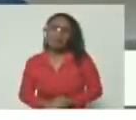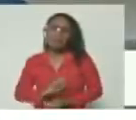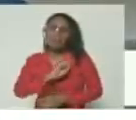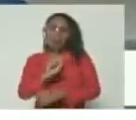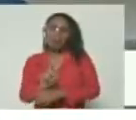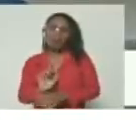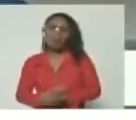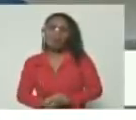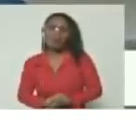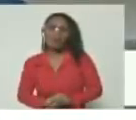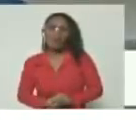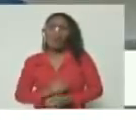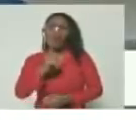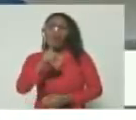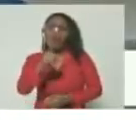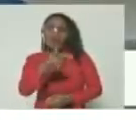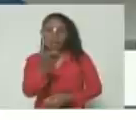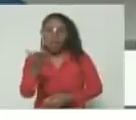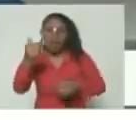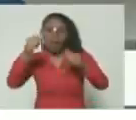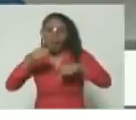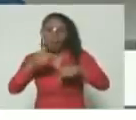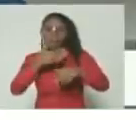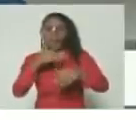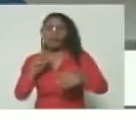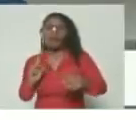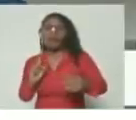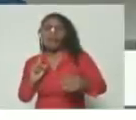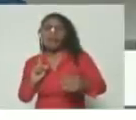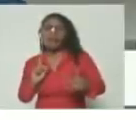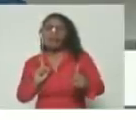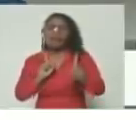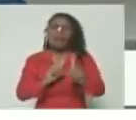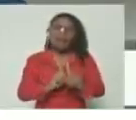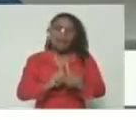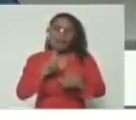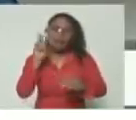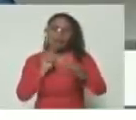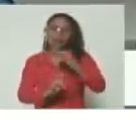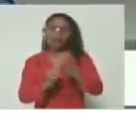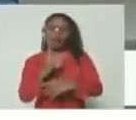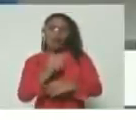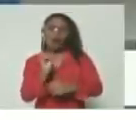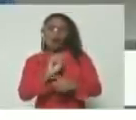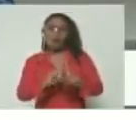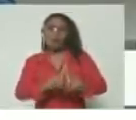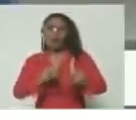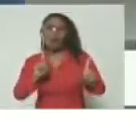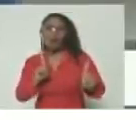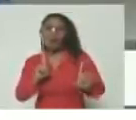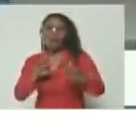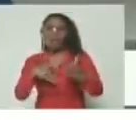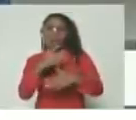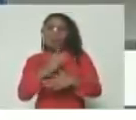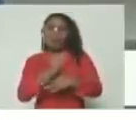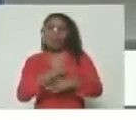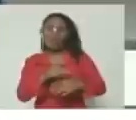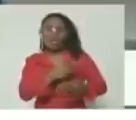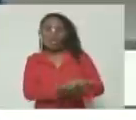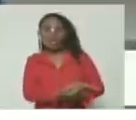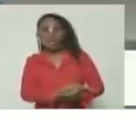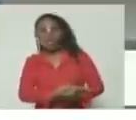¿Ustedes hoy están más cerca de Miraflores o más lejos? Después de dejarse arrastrar por los